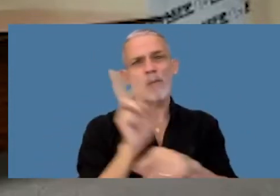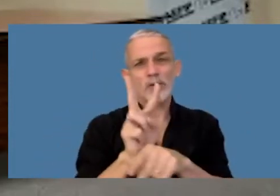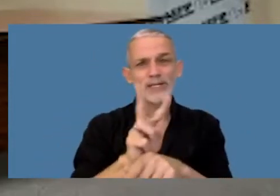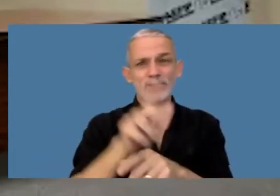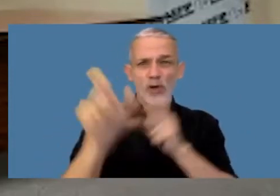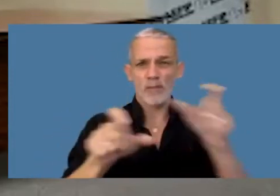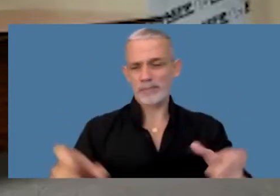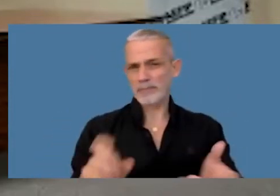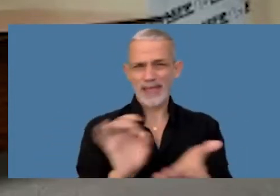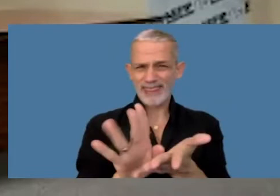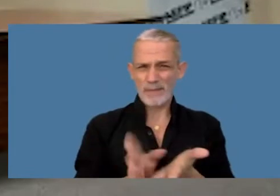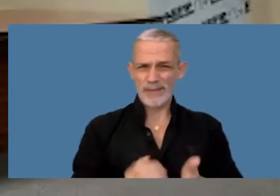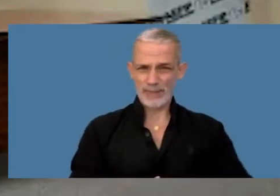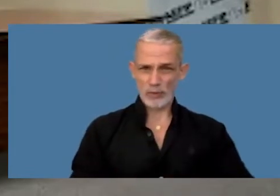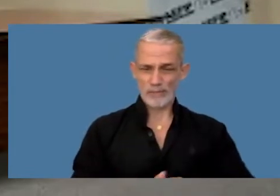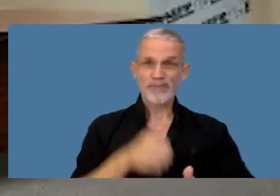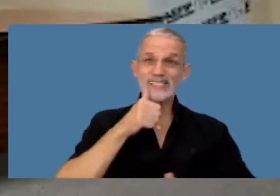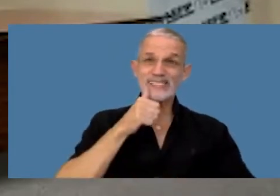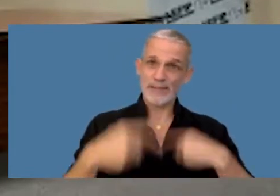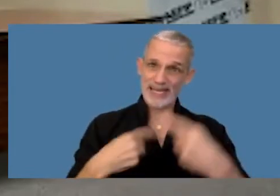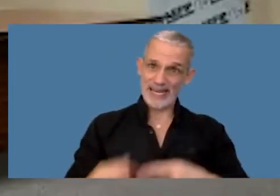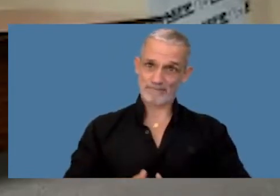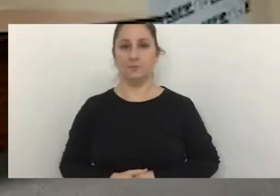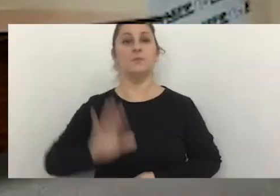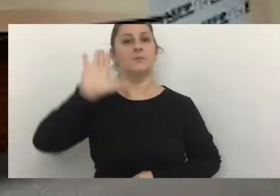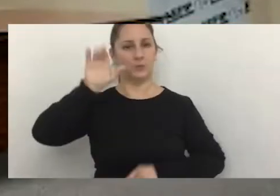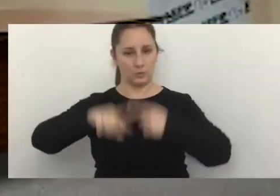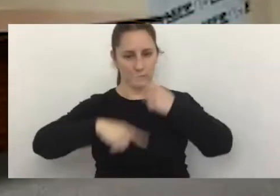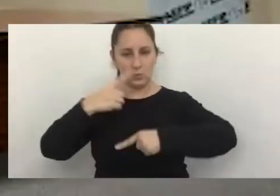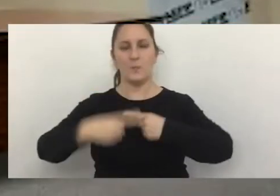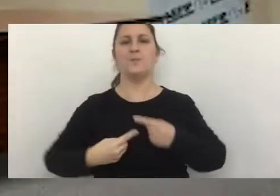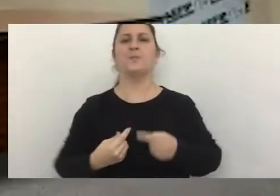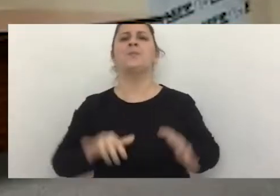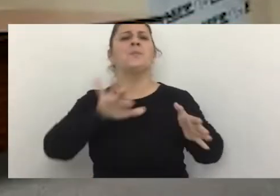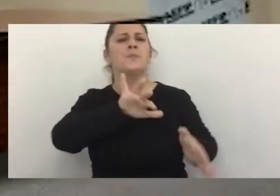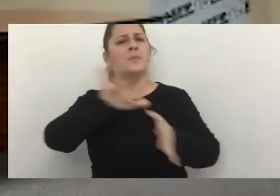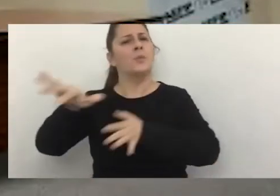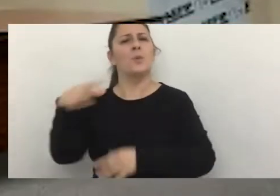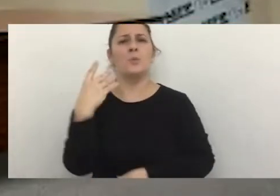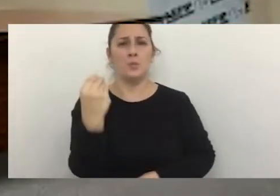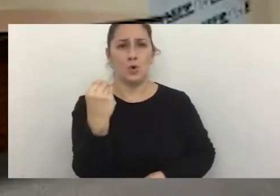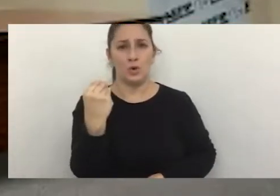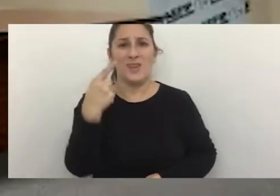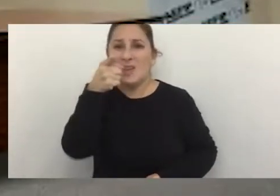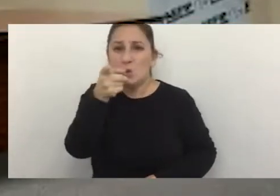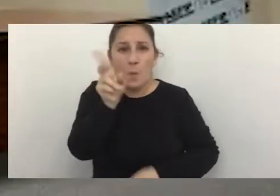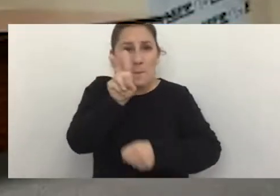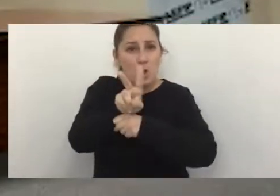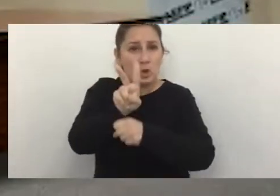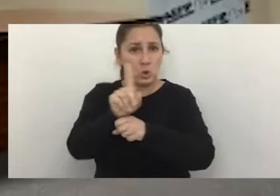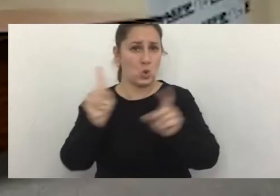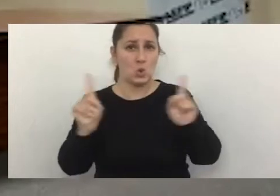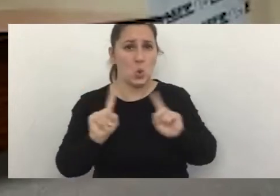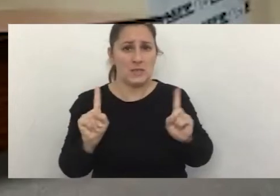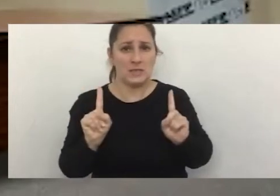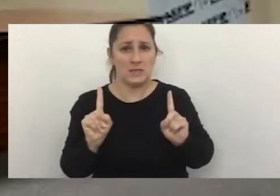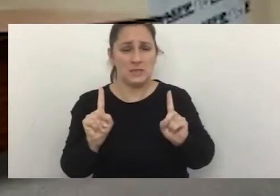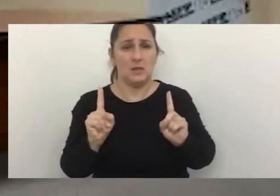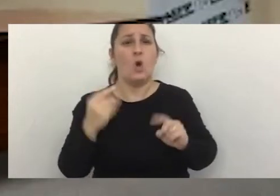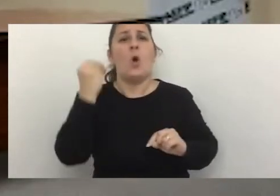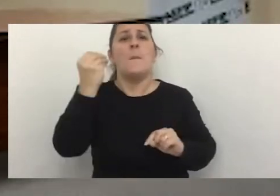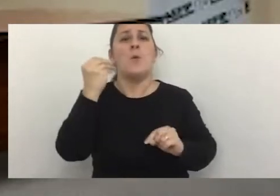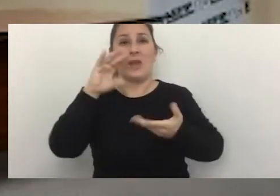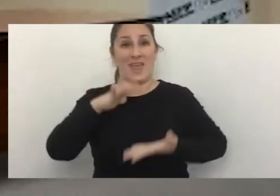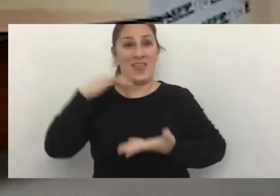arbitrario. ¿Y se aparta por qué? Y se aparta porque eso no es protección. Porque la